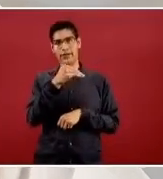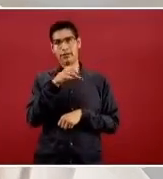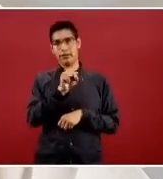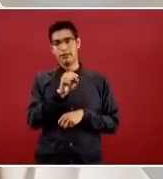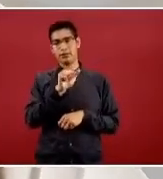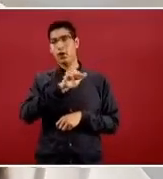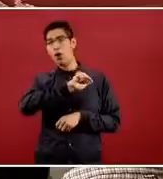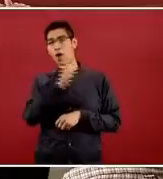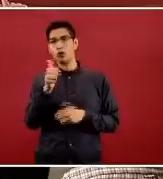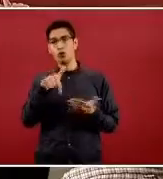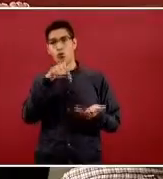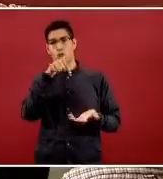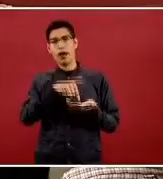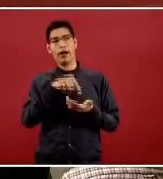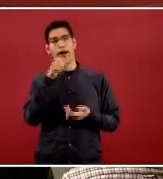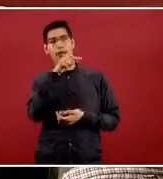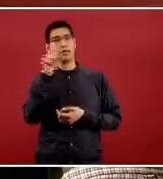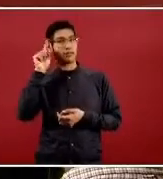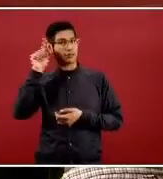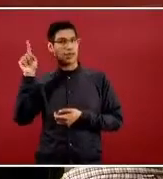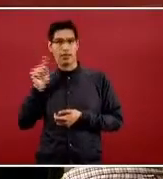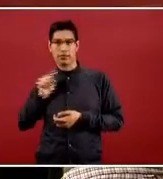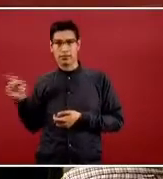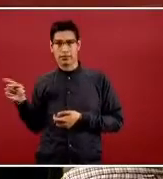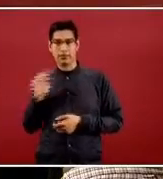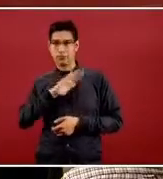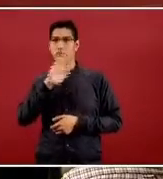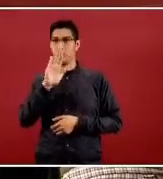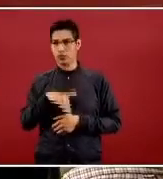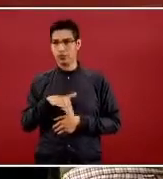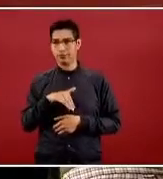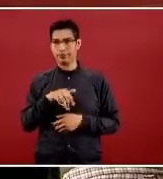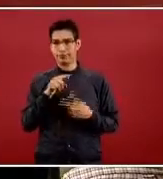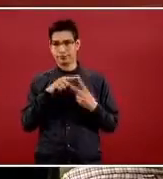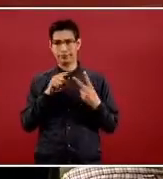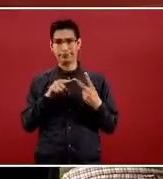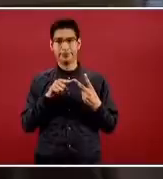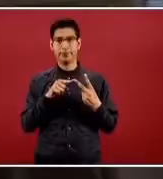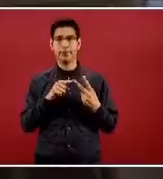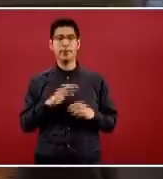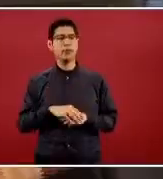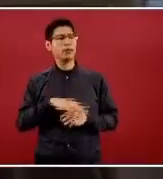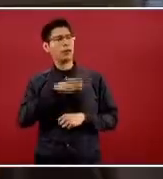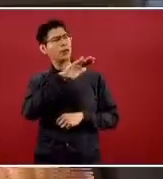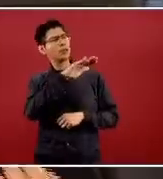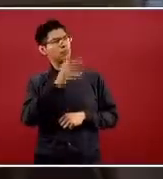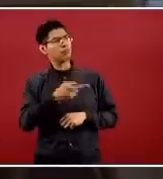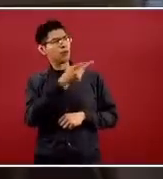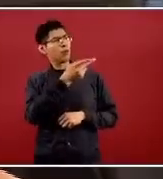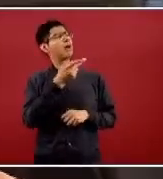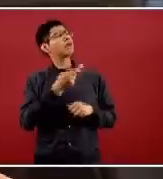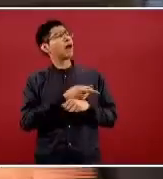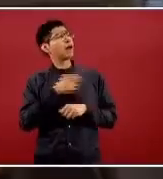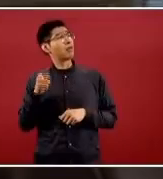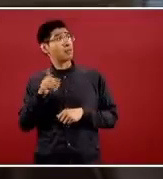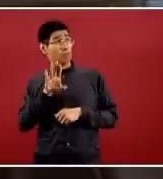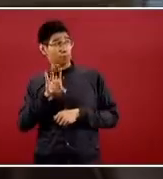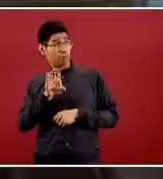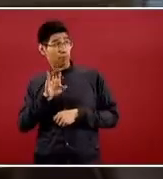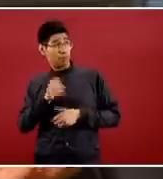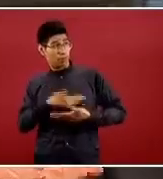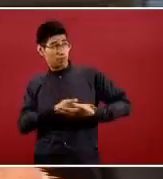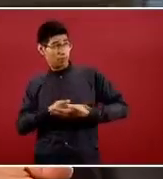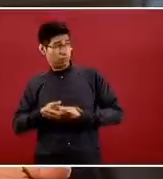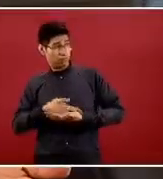Zacatecas. Ah, fue en Zacatecas. Entonces, doctor, nada más una cosa, lo del bebé, ¿sí fue un caso positivo de COVID, lo del